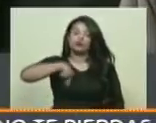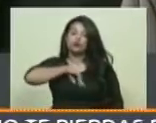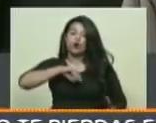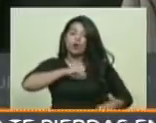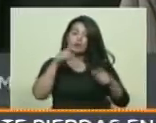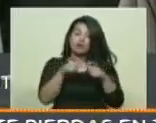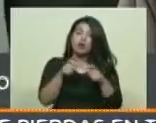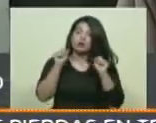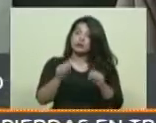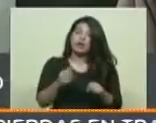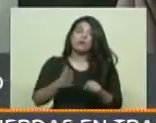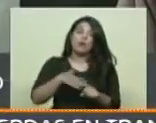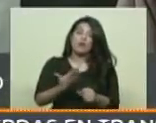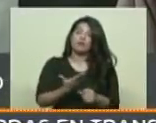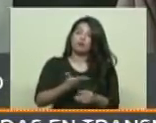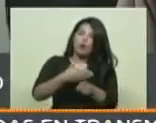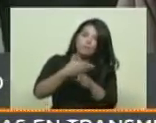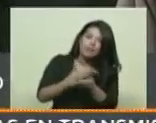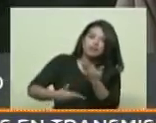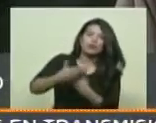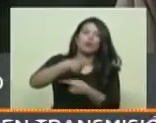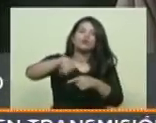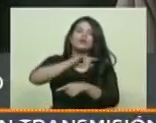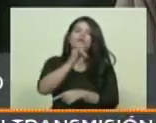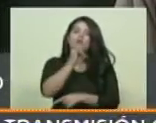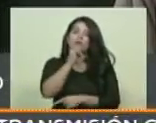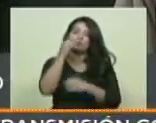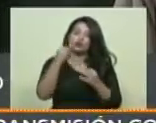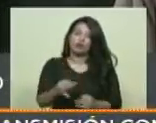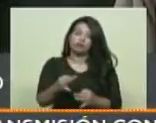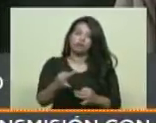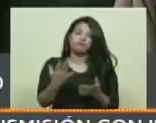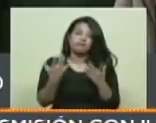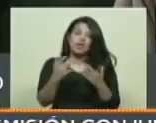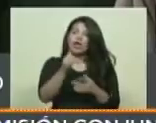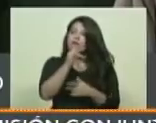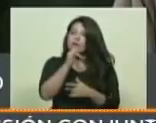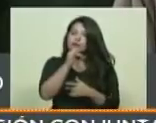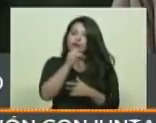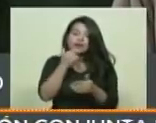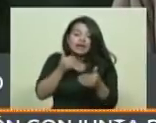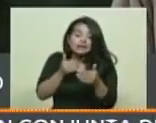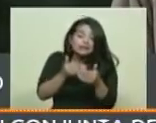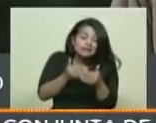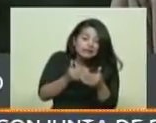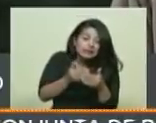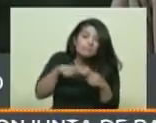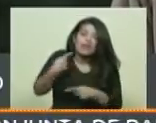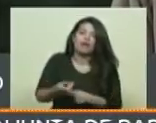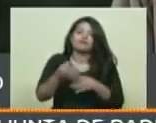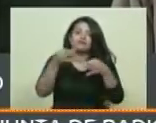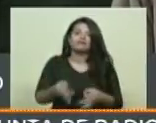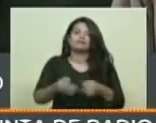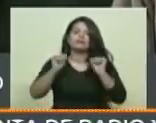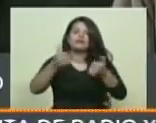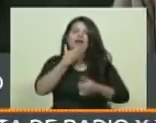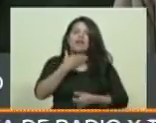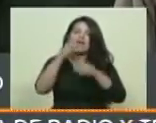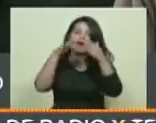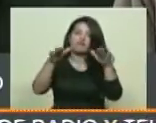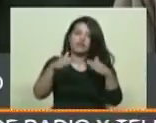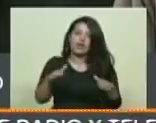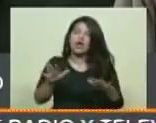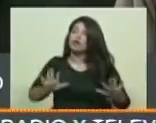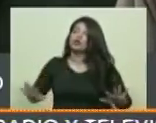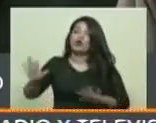con el país esta información que estamos dando, repito, a escasas horas de la Navidad, cuando el pueblo